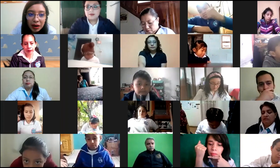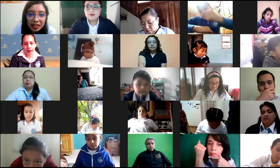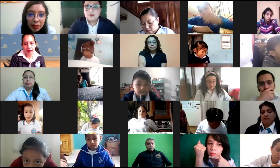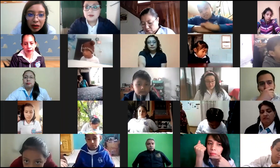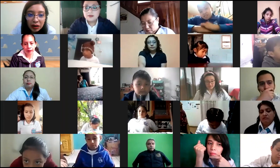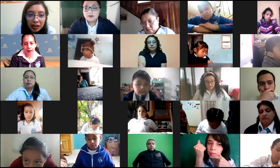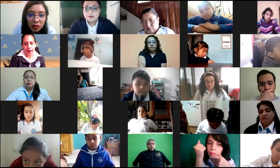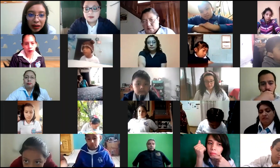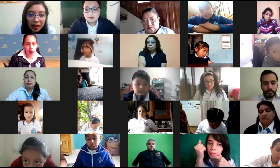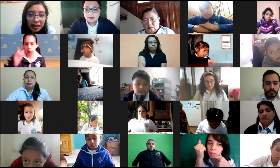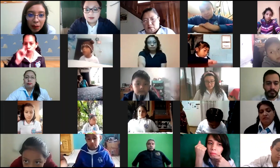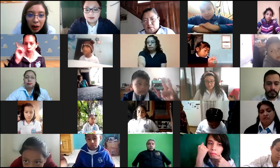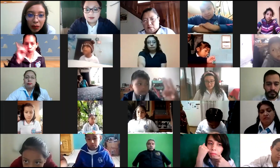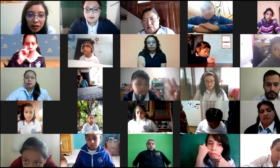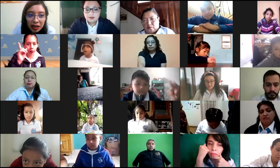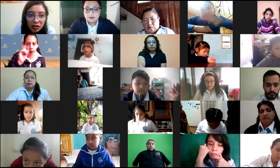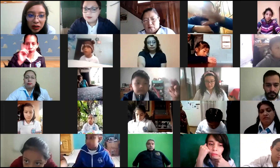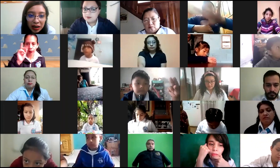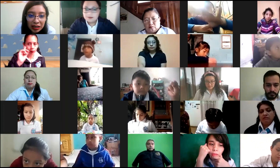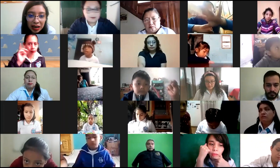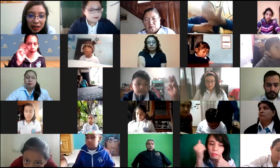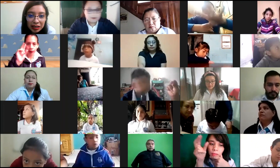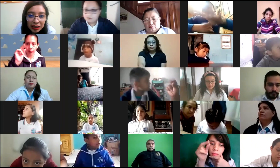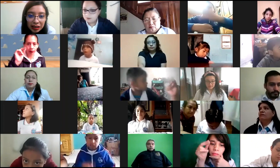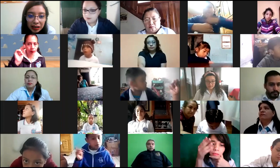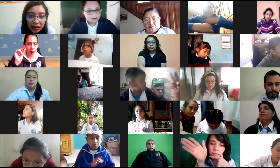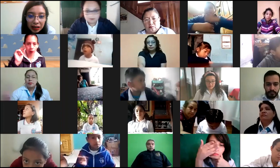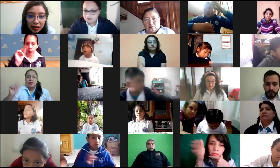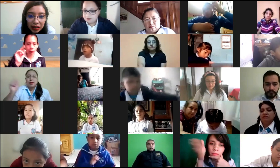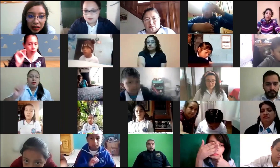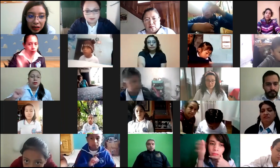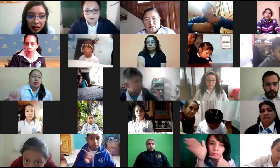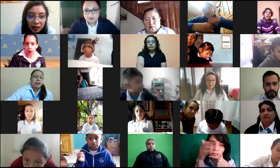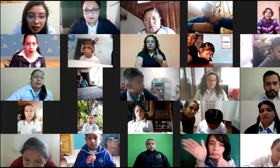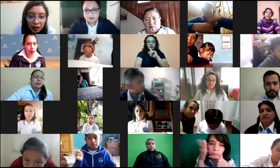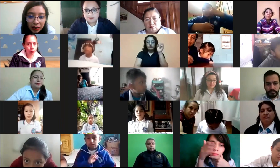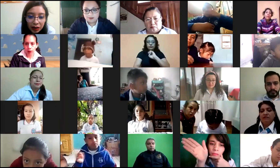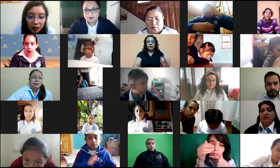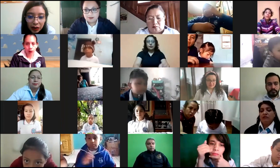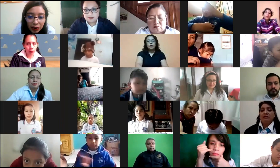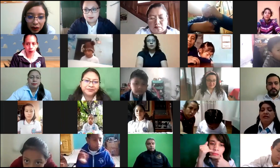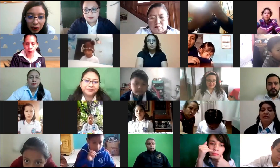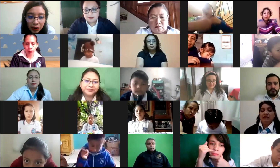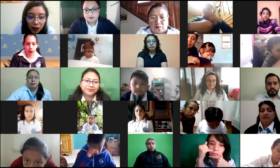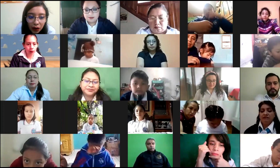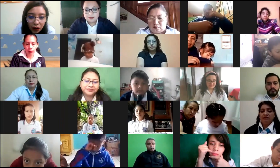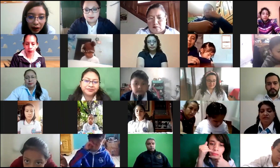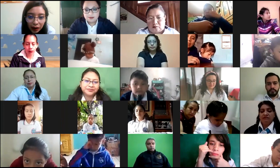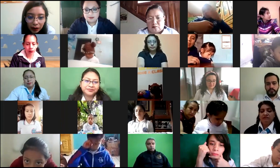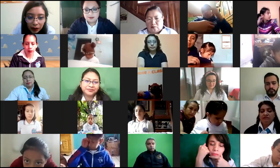¿Ya les aparece, perdonen, en su pantalla para poder seleccionar las salas? No, señorito. No, señor. Ella no.